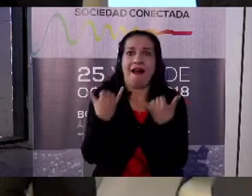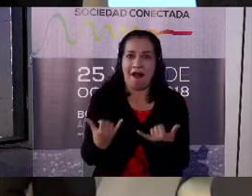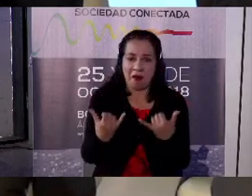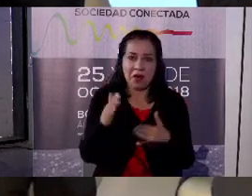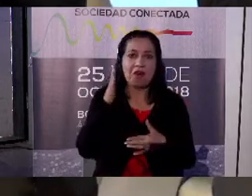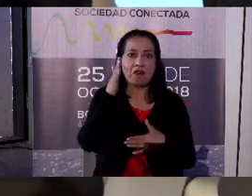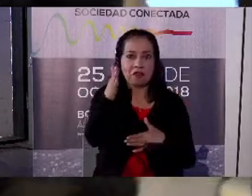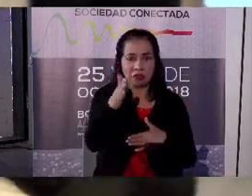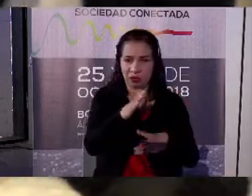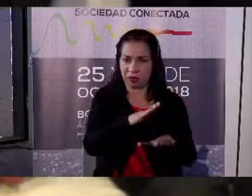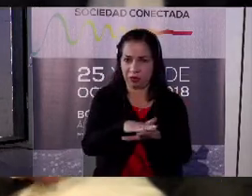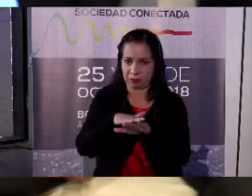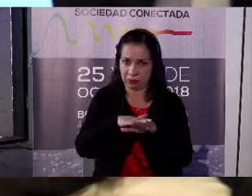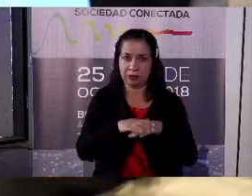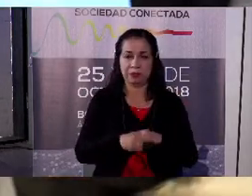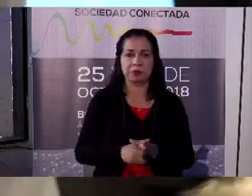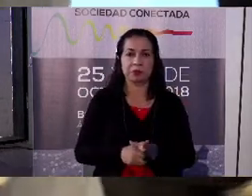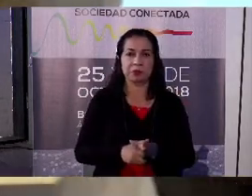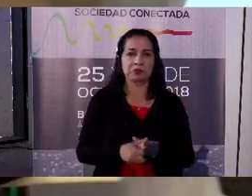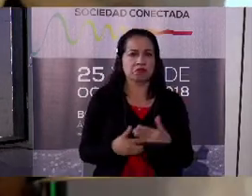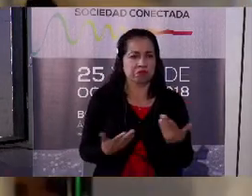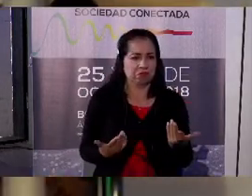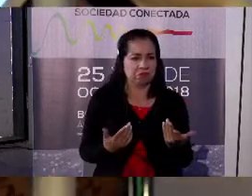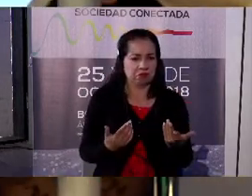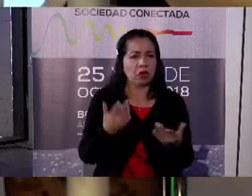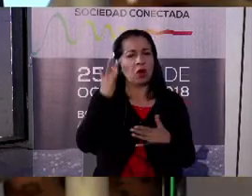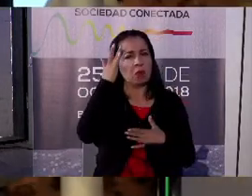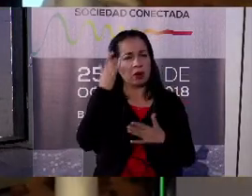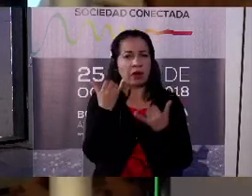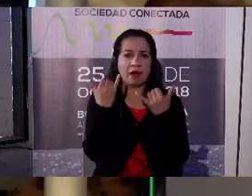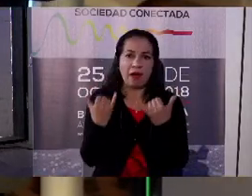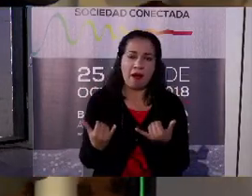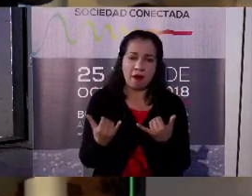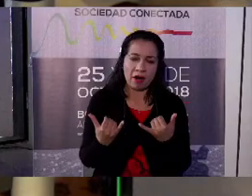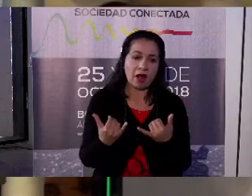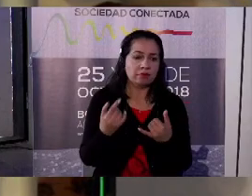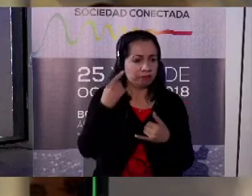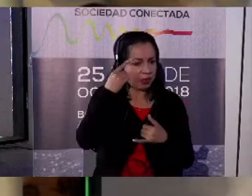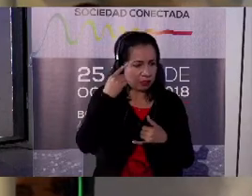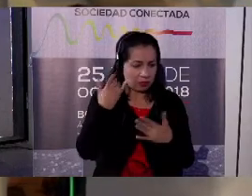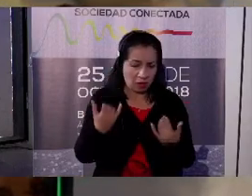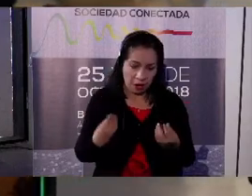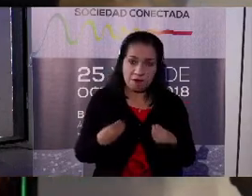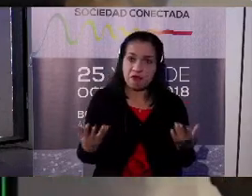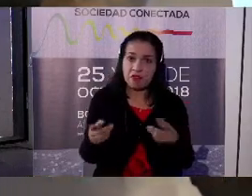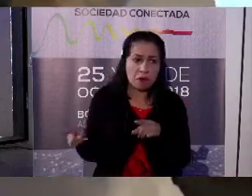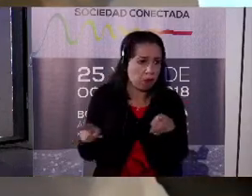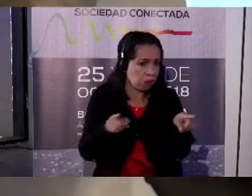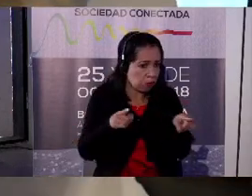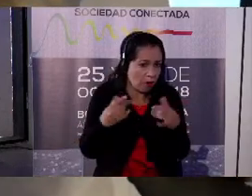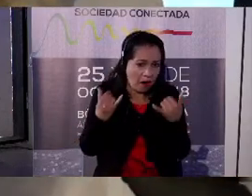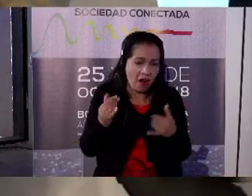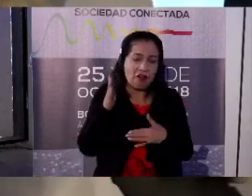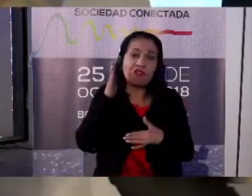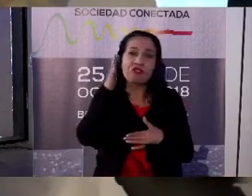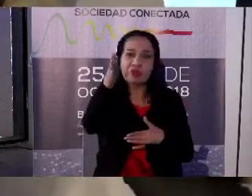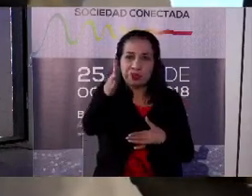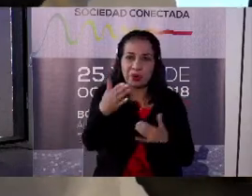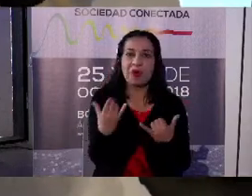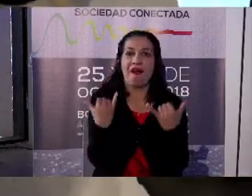acá y por qué estamos viviendo en el futuro para esto voy a usar un